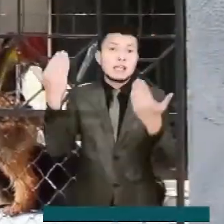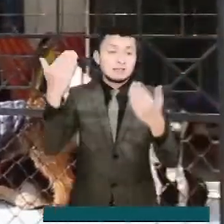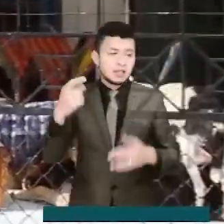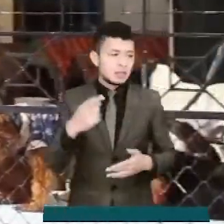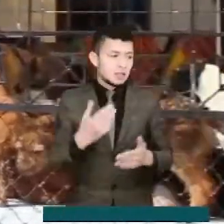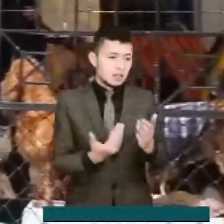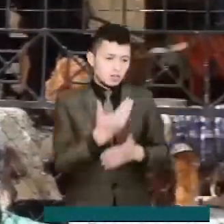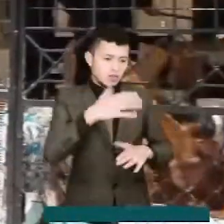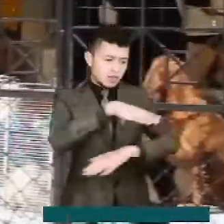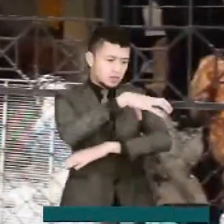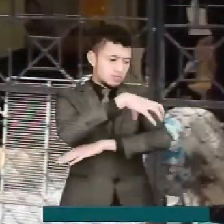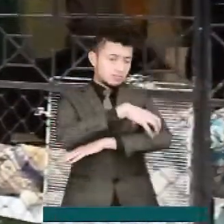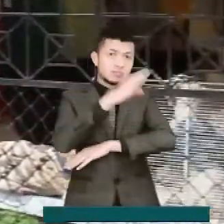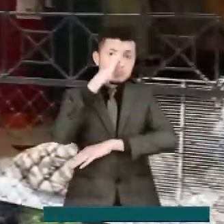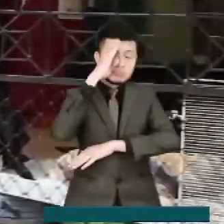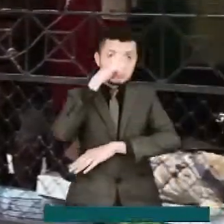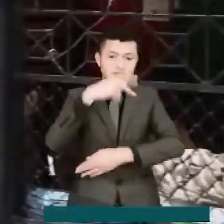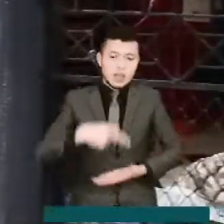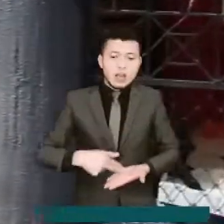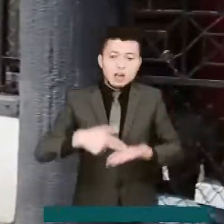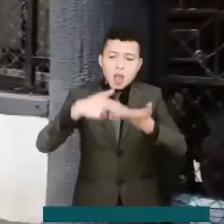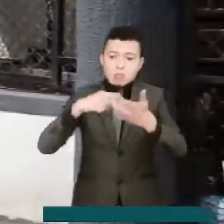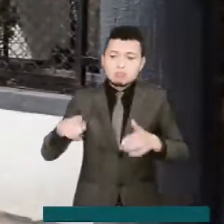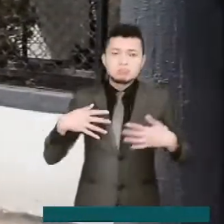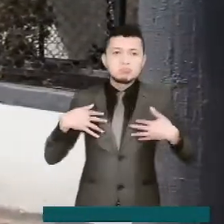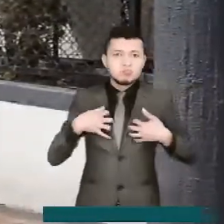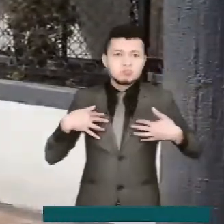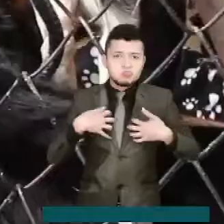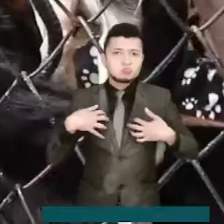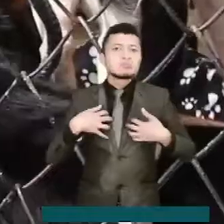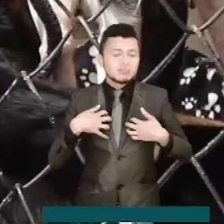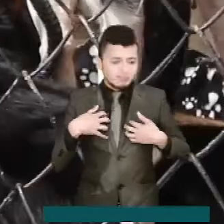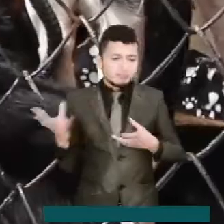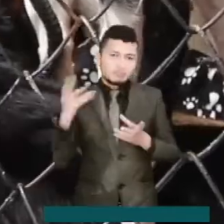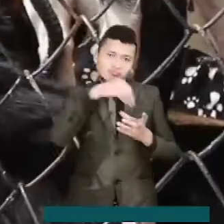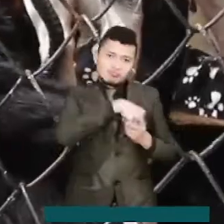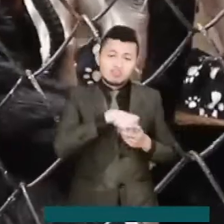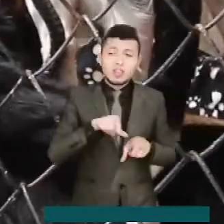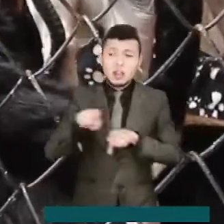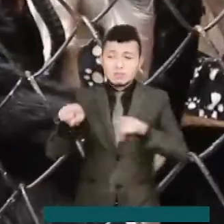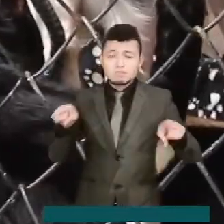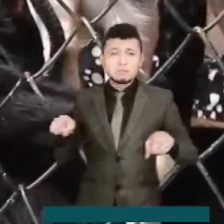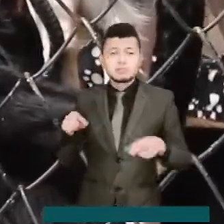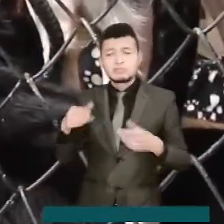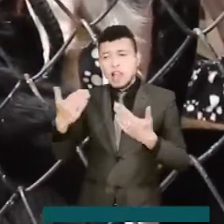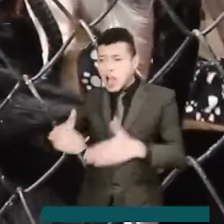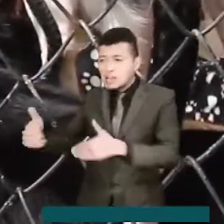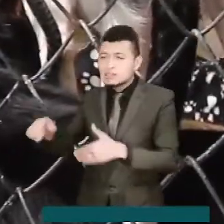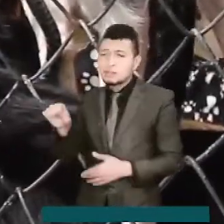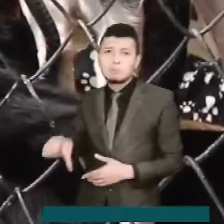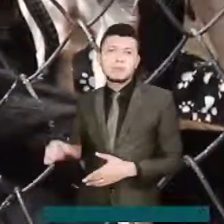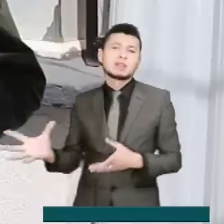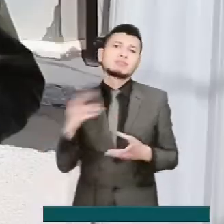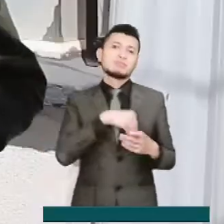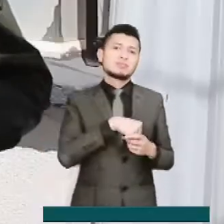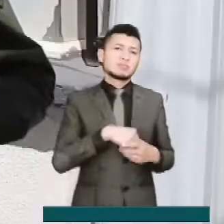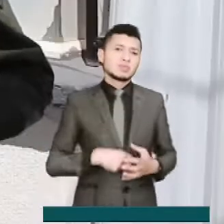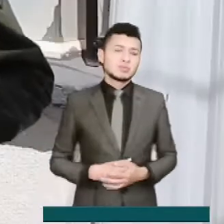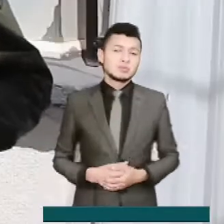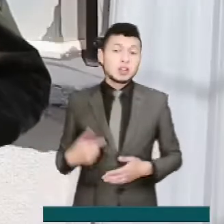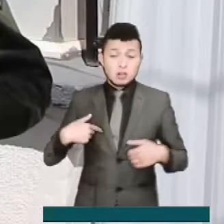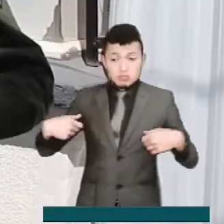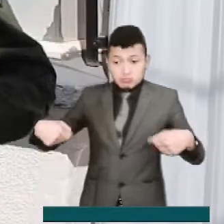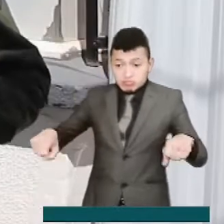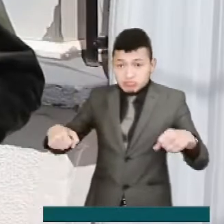para incluso poder tener un hogar de paso para la recuperación de todos los canes que se encuentran en mal estado en las calles. Después